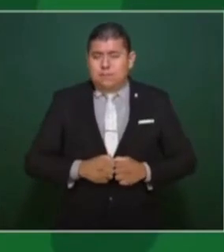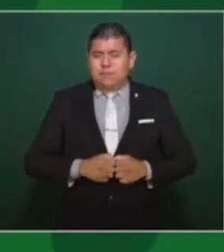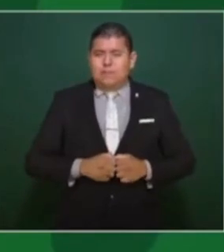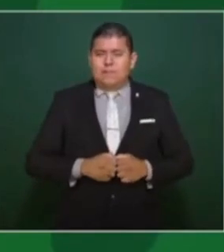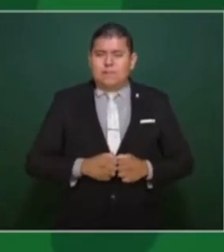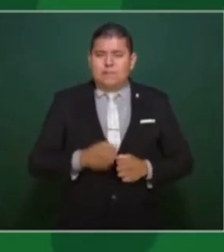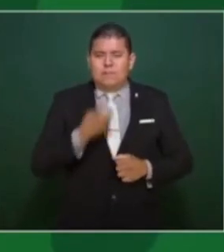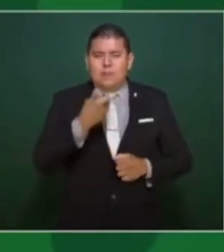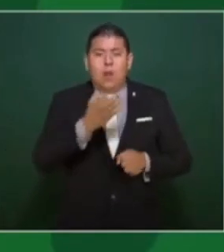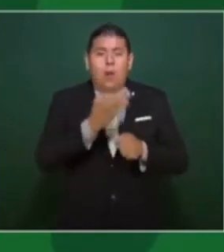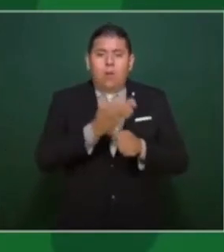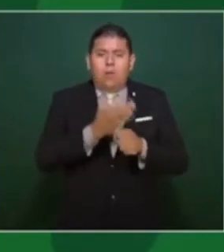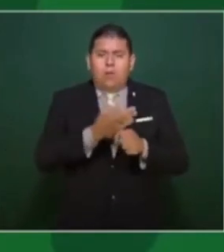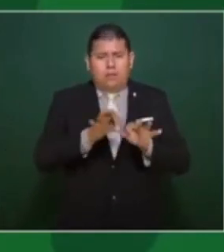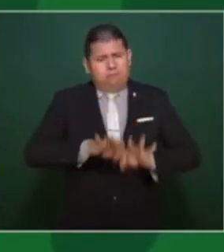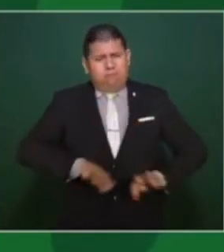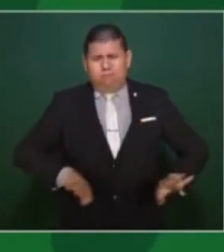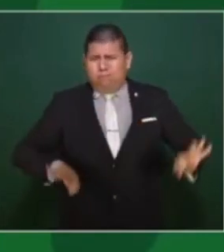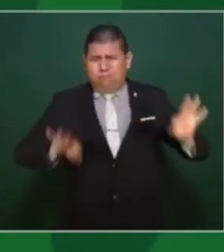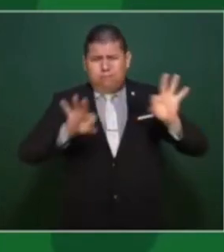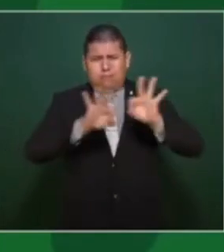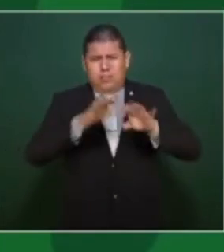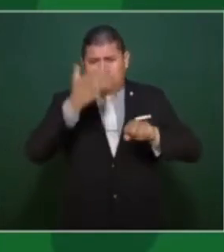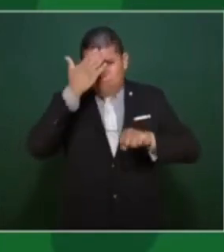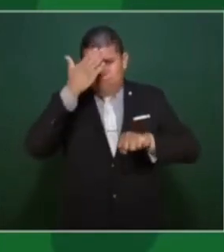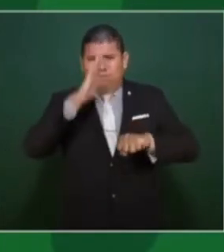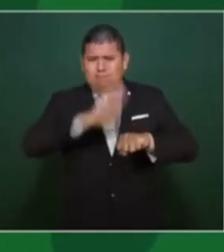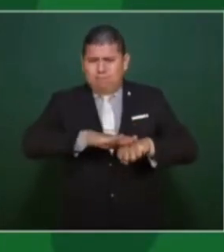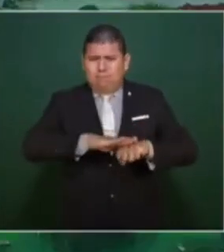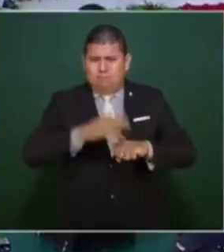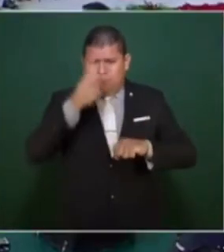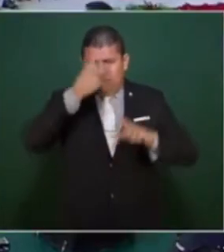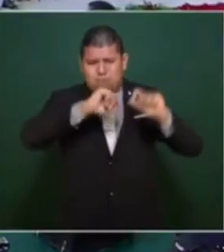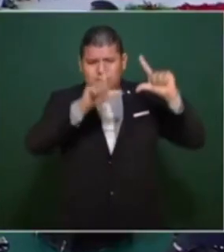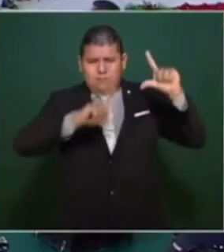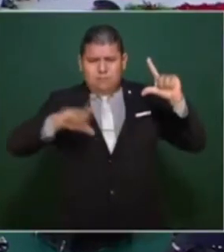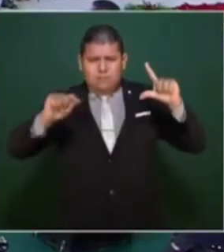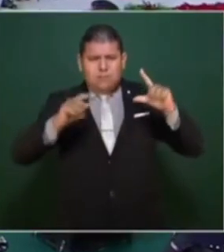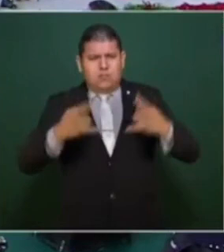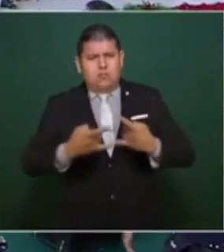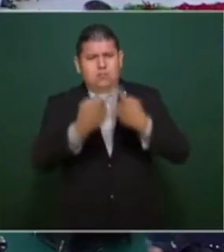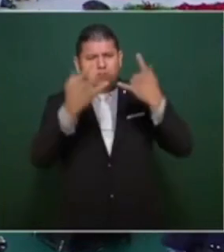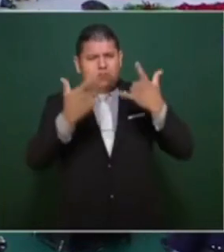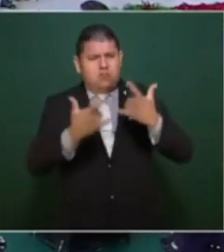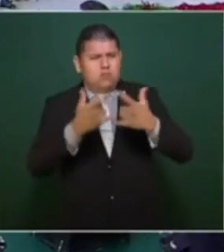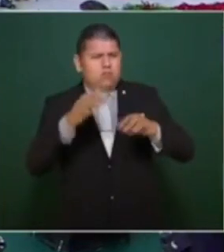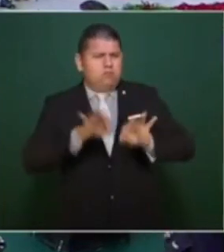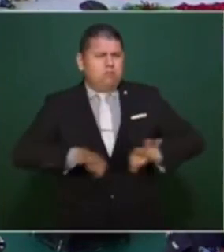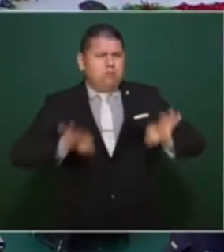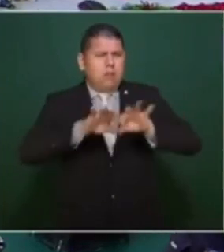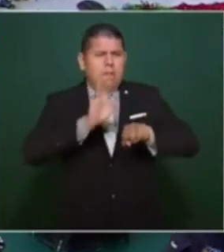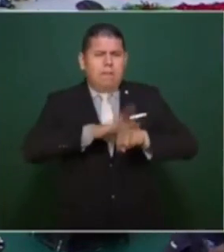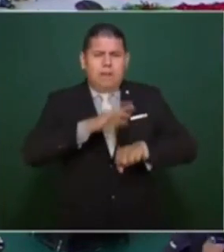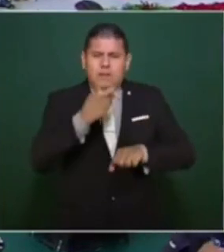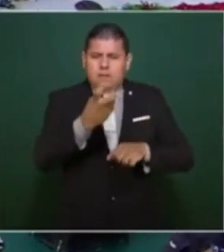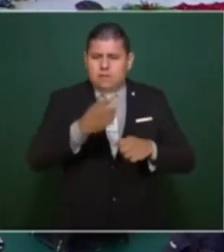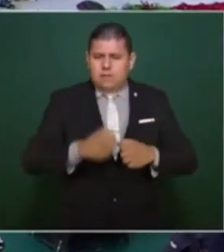Es un momento estelar en la historia de México. ¿Por qué no pones